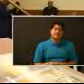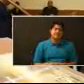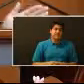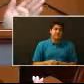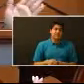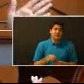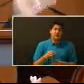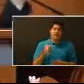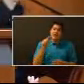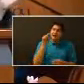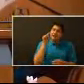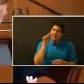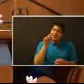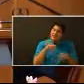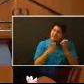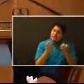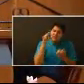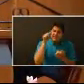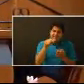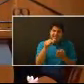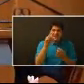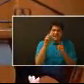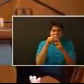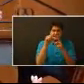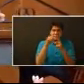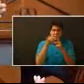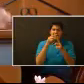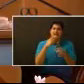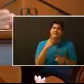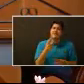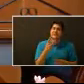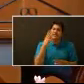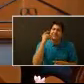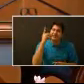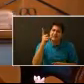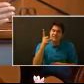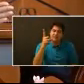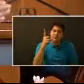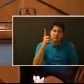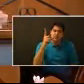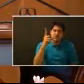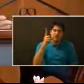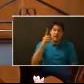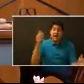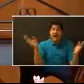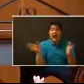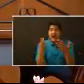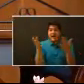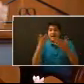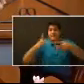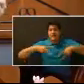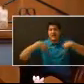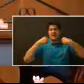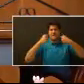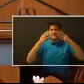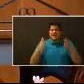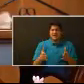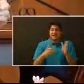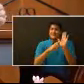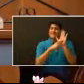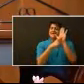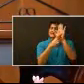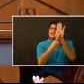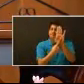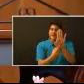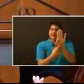mire, si aquí nos están, en esta palabra, el Señor está diciendo, animen a los valientes que se